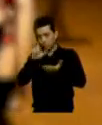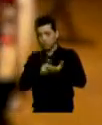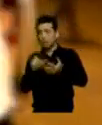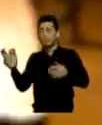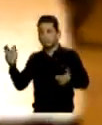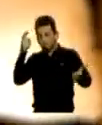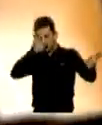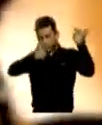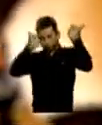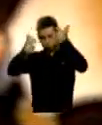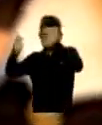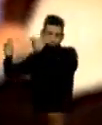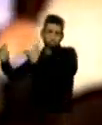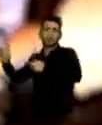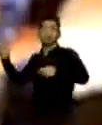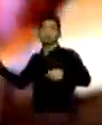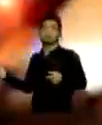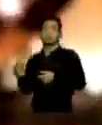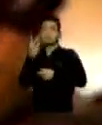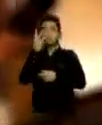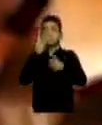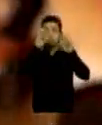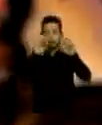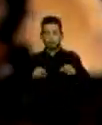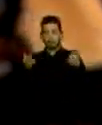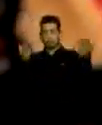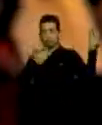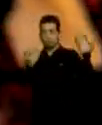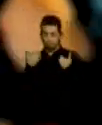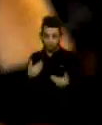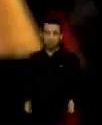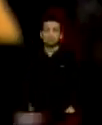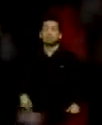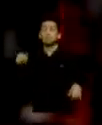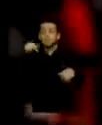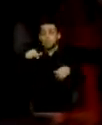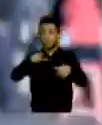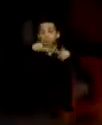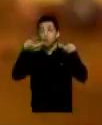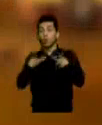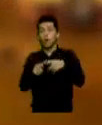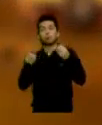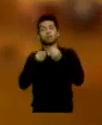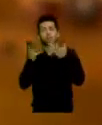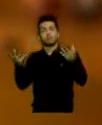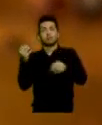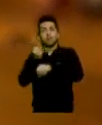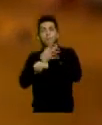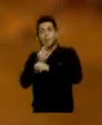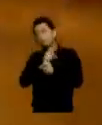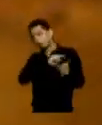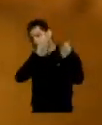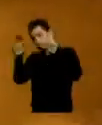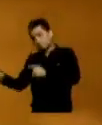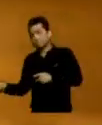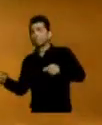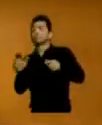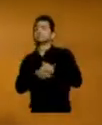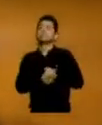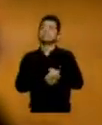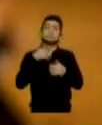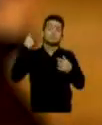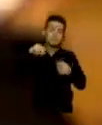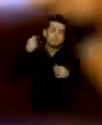que dejó tres personas heridas al lugar se destacaron varias unidades de bomberos voluntarios y municipales quienes inmediatamente